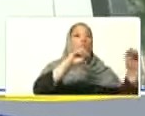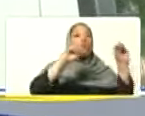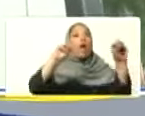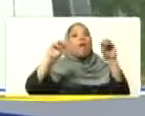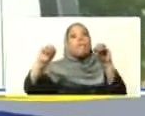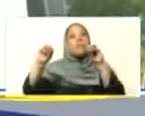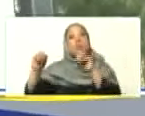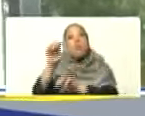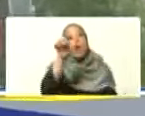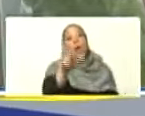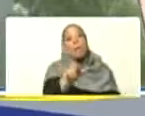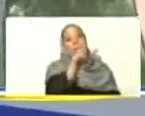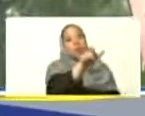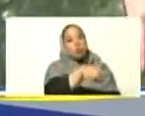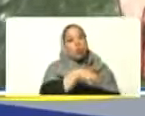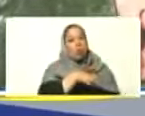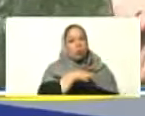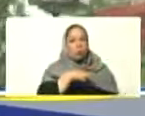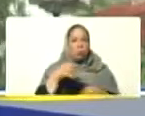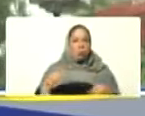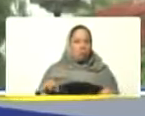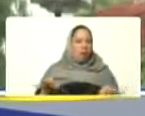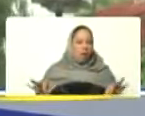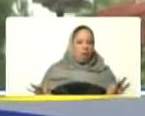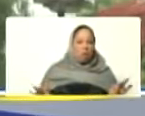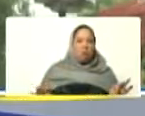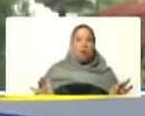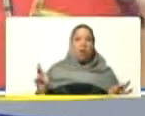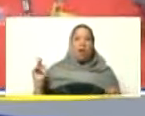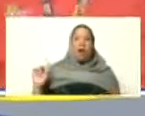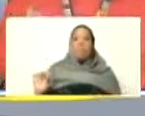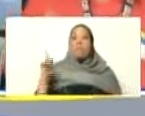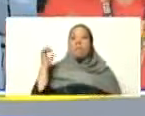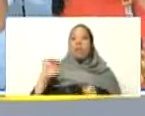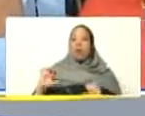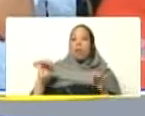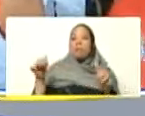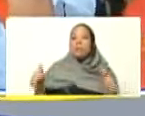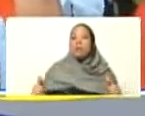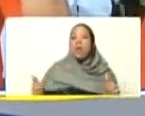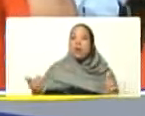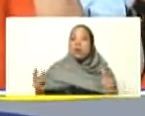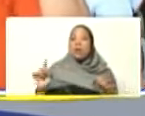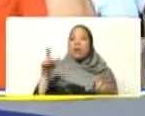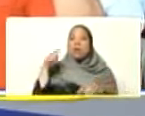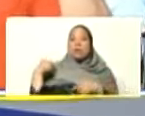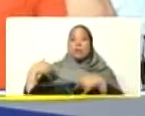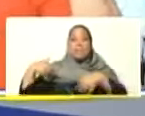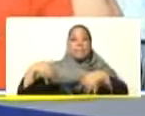Cívico-Militar en una primera etapa, mira, donde apenas arrancaba y había miles y miles de problemas sin